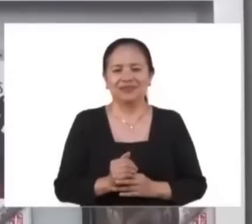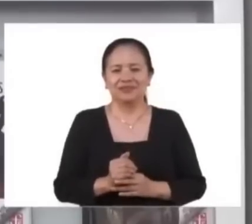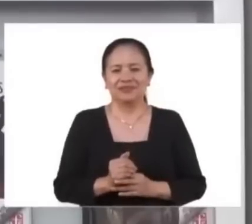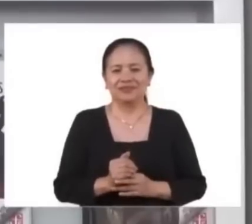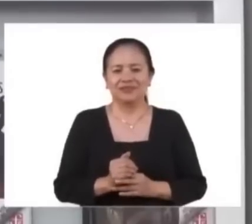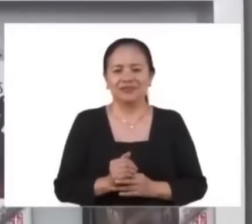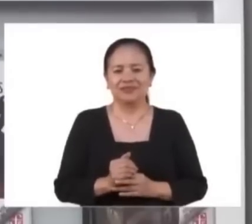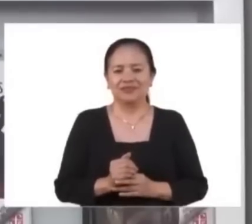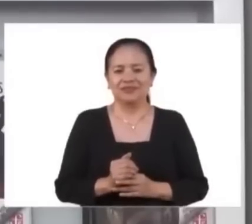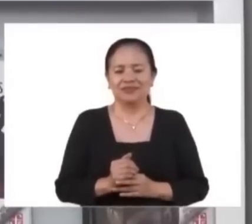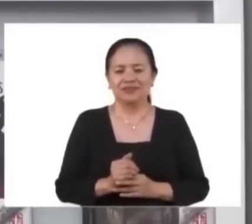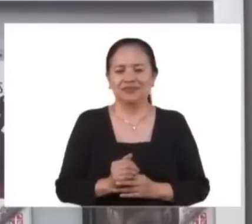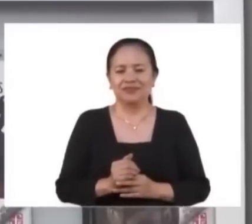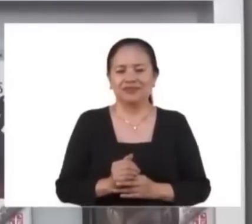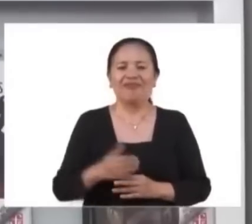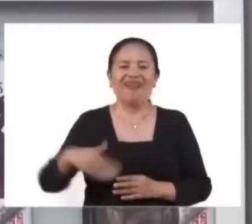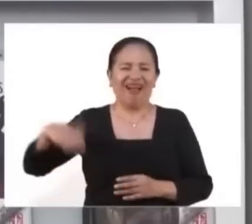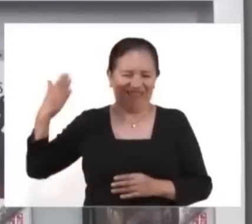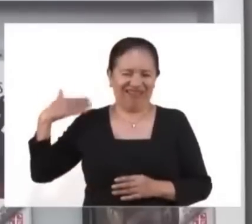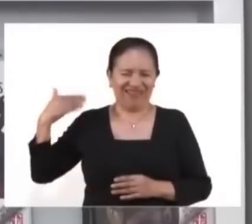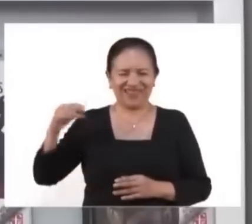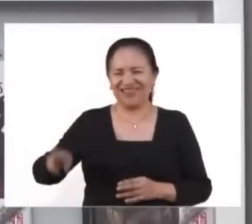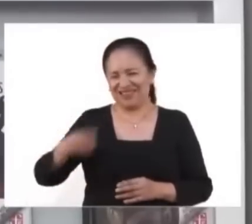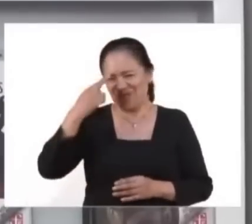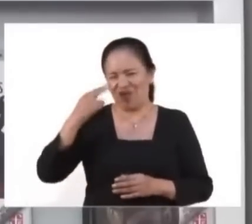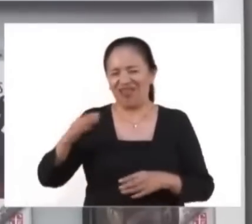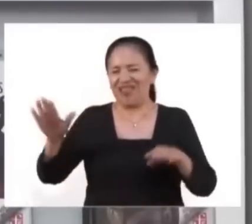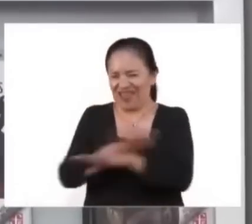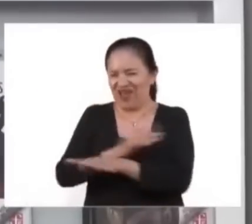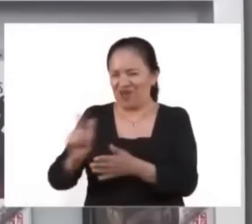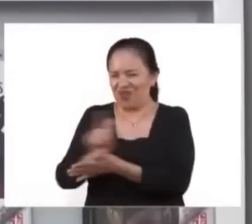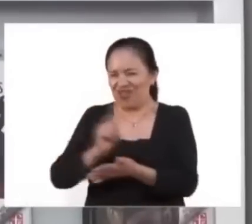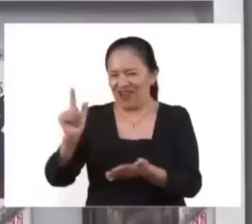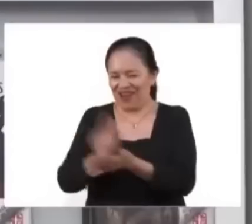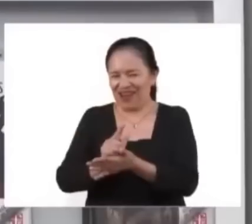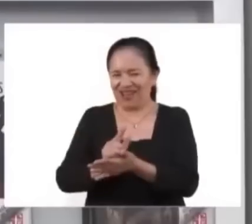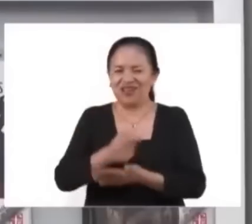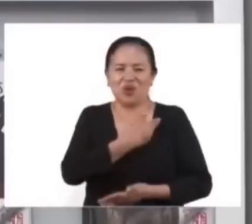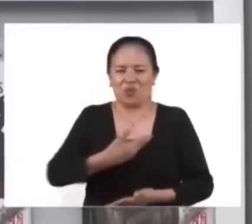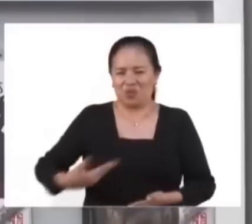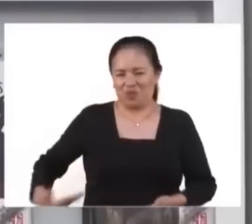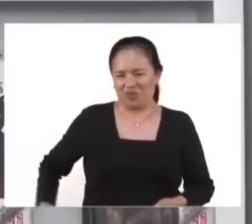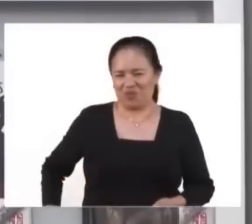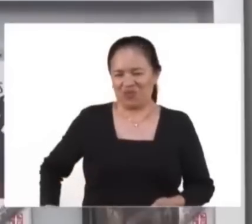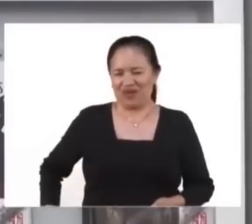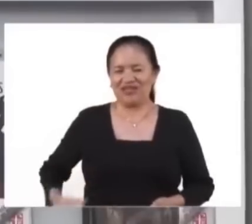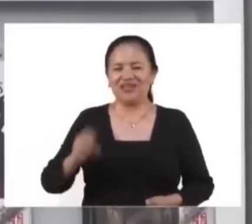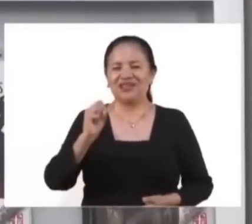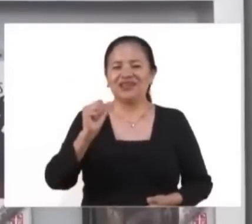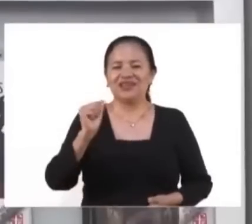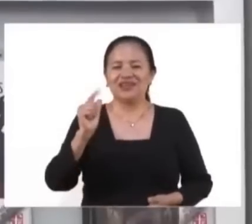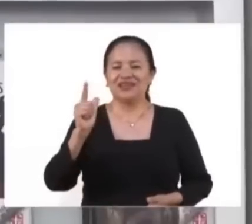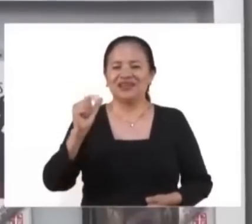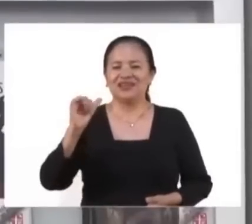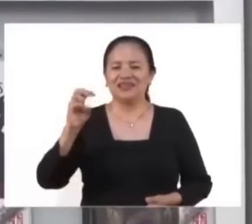Reforma anticonstitucional que hizo Salinas de Gortari con el cambio a la ley de servicio público